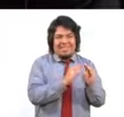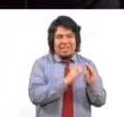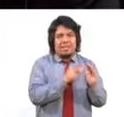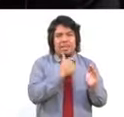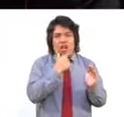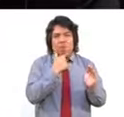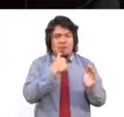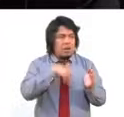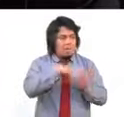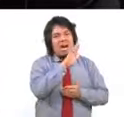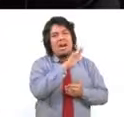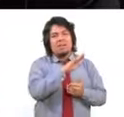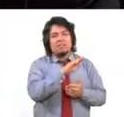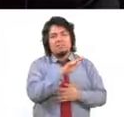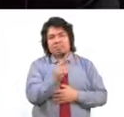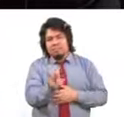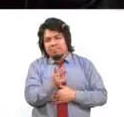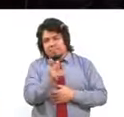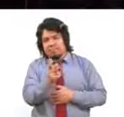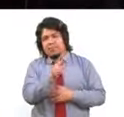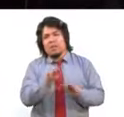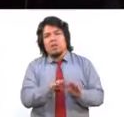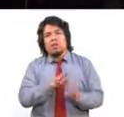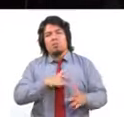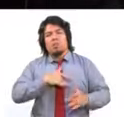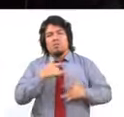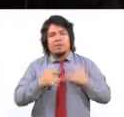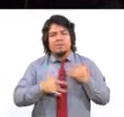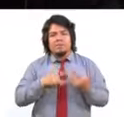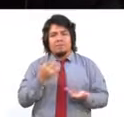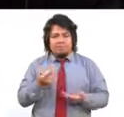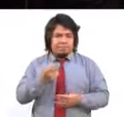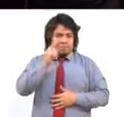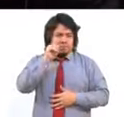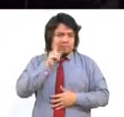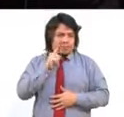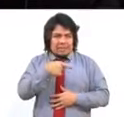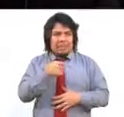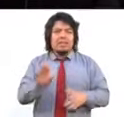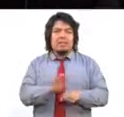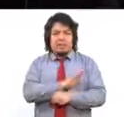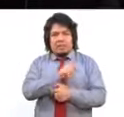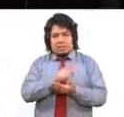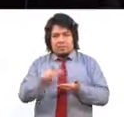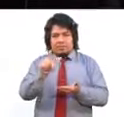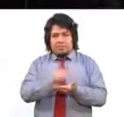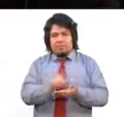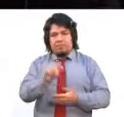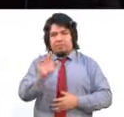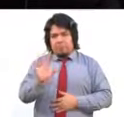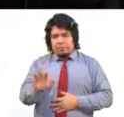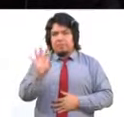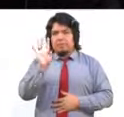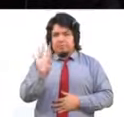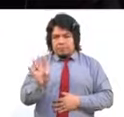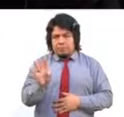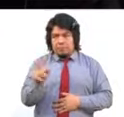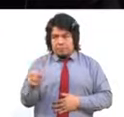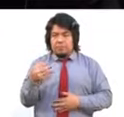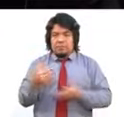vigor. ¿Cuál es la percepción de ustedes que tienen sobre las mujeres que han sido beneficiadas con esta ley? Estos 54 casos de que el tribunal